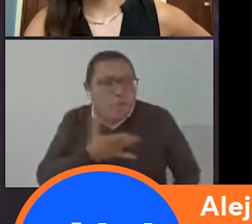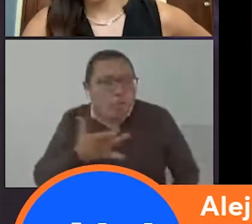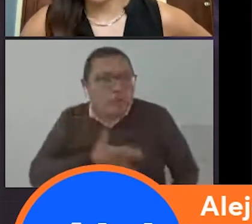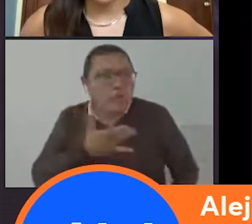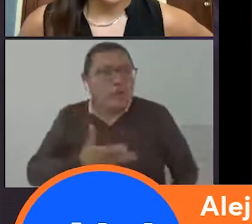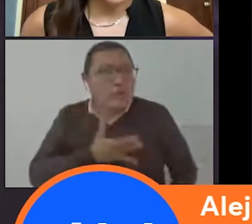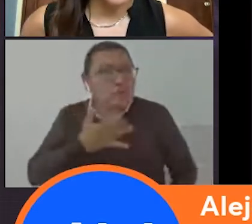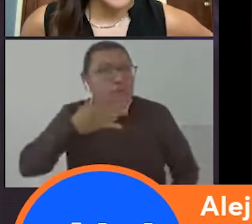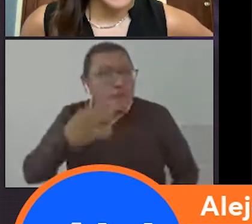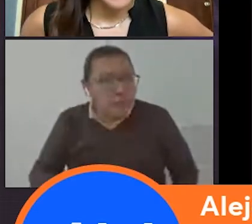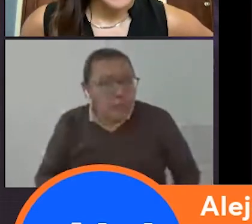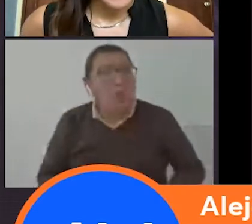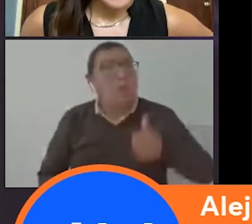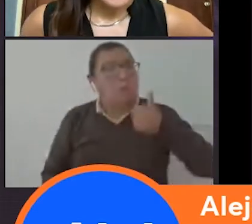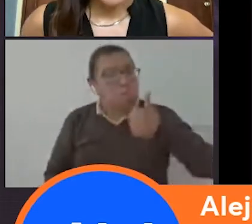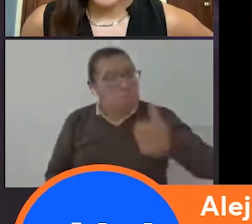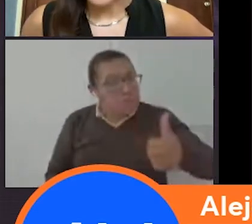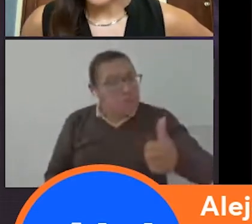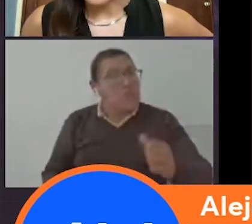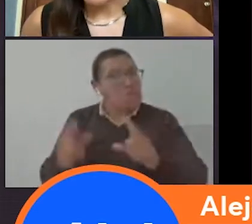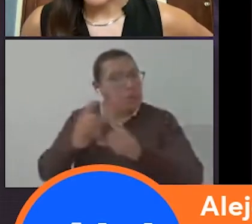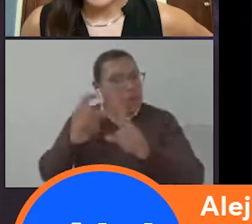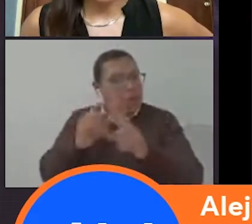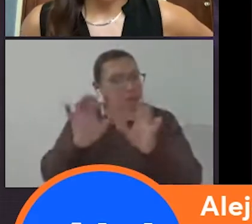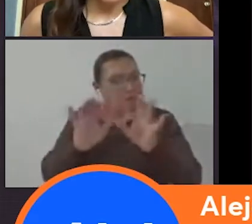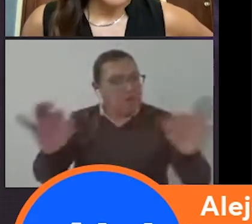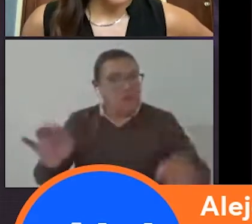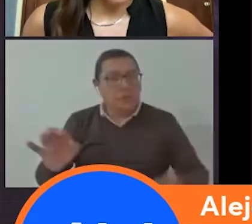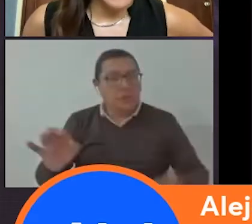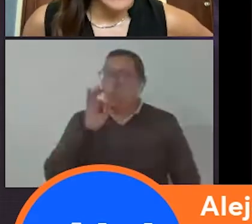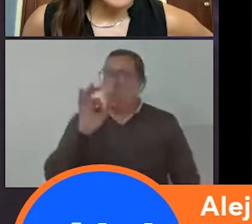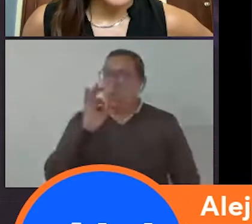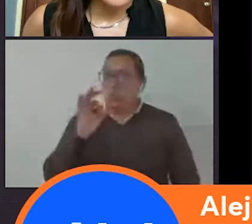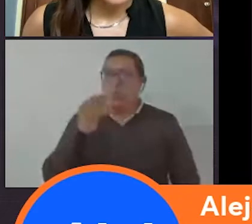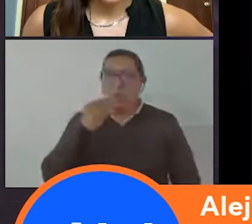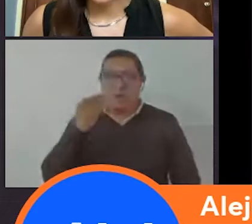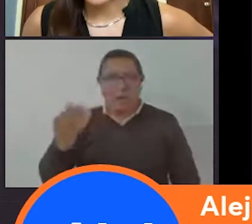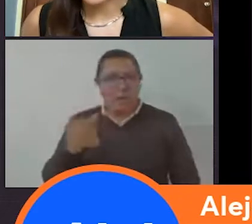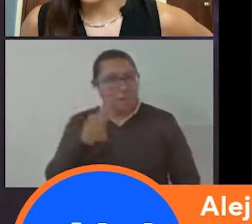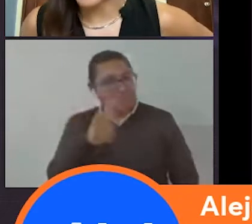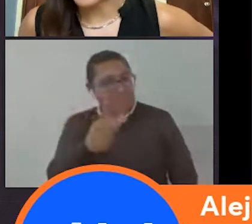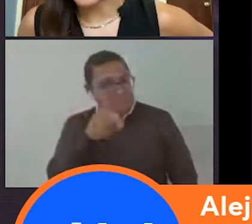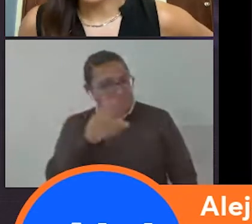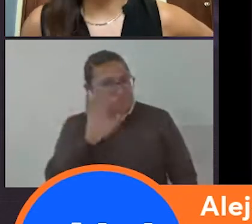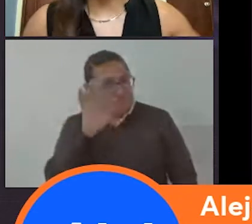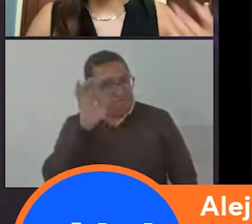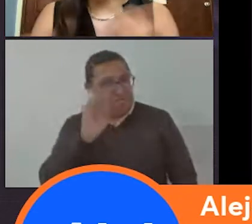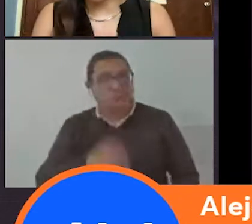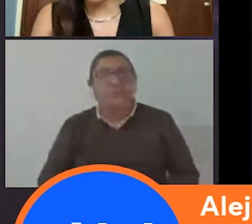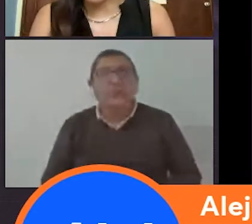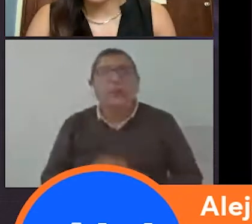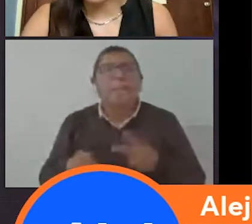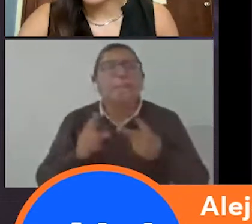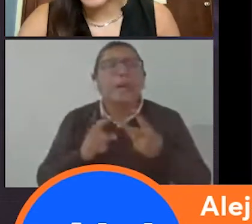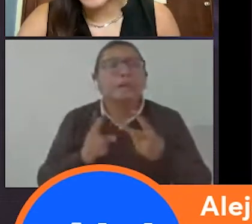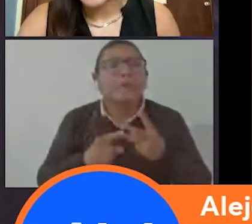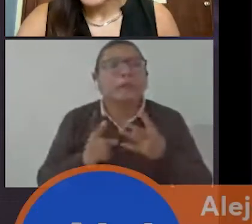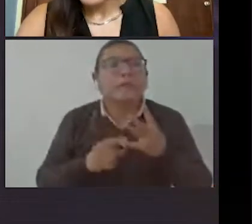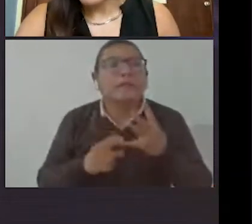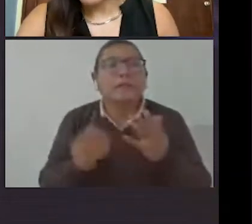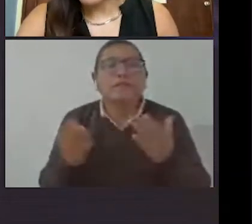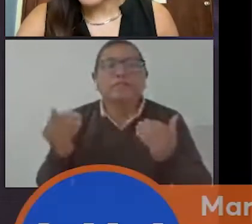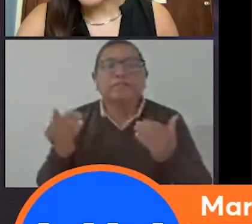Alejandro, qué buena contribución, motivación real. Así es. ¿Cuál otra? ¿Cuál otra? Por favor, los quiero